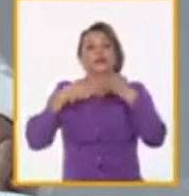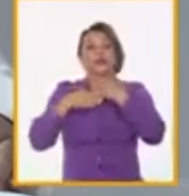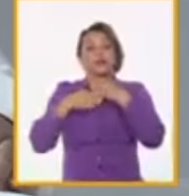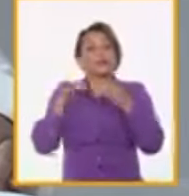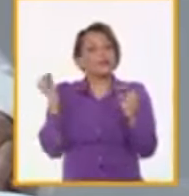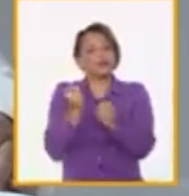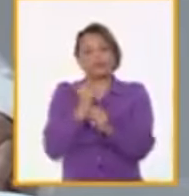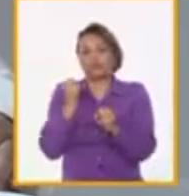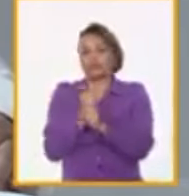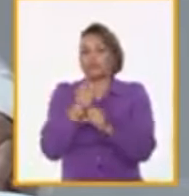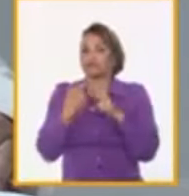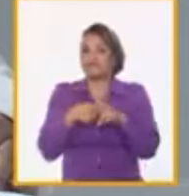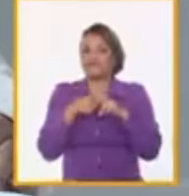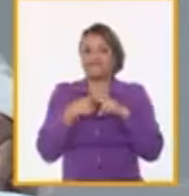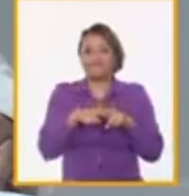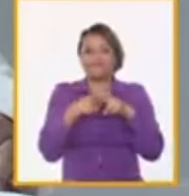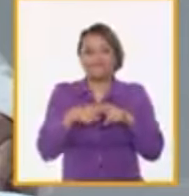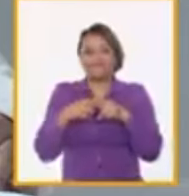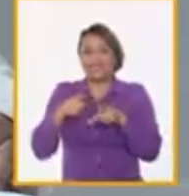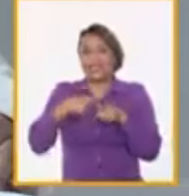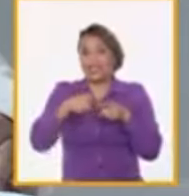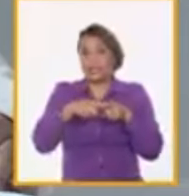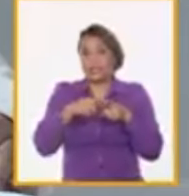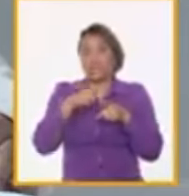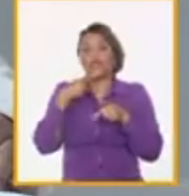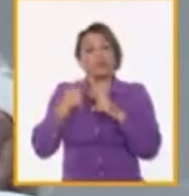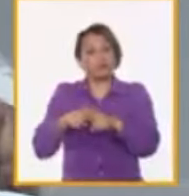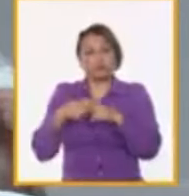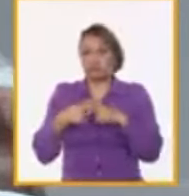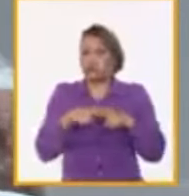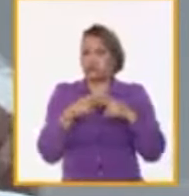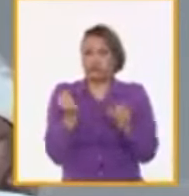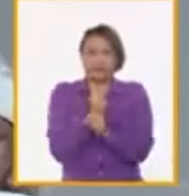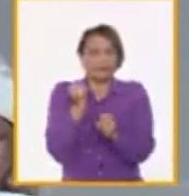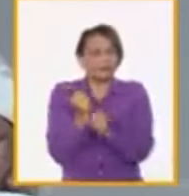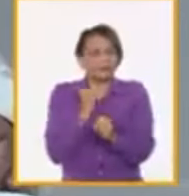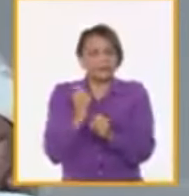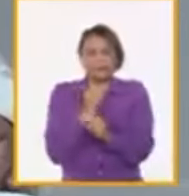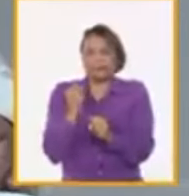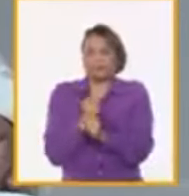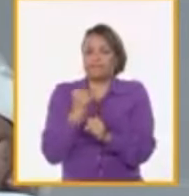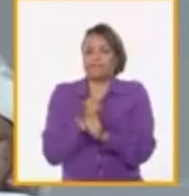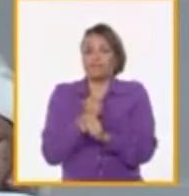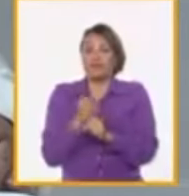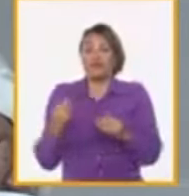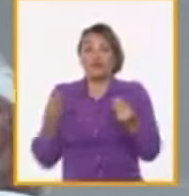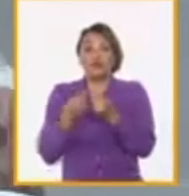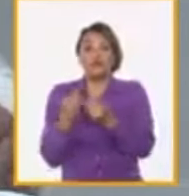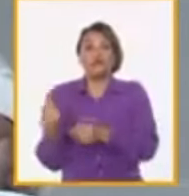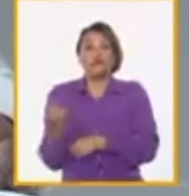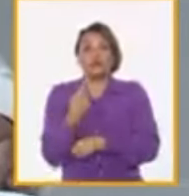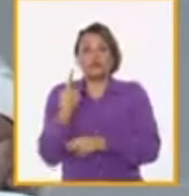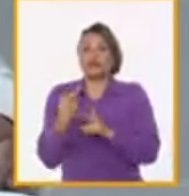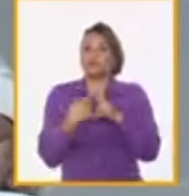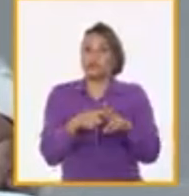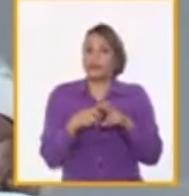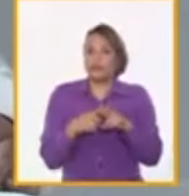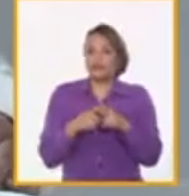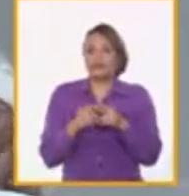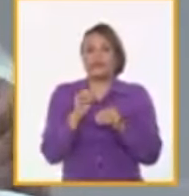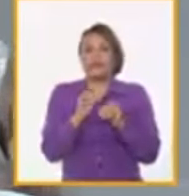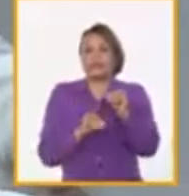fuerte recuperando equipos y trabajando con nosotros en el mantenimiento y la colocación de esos